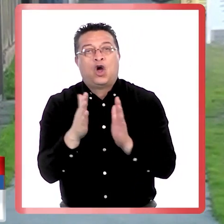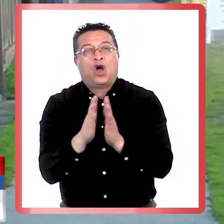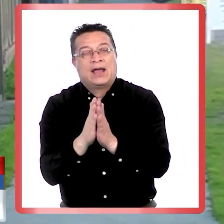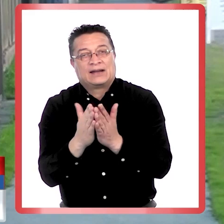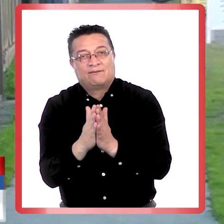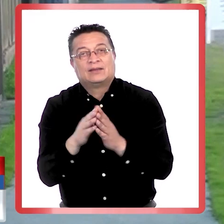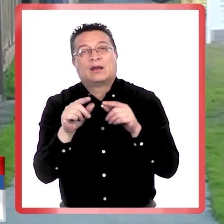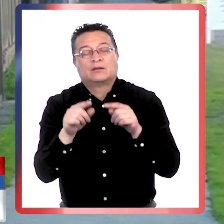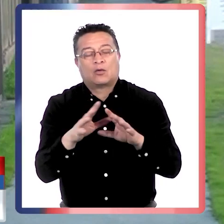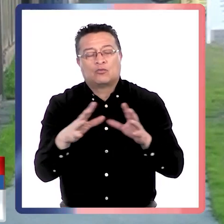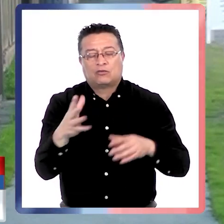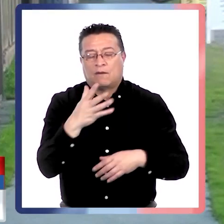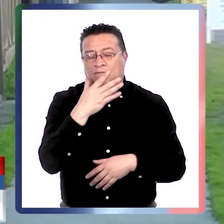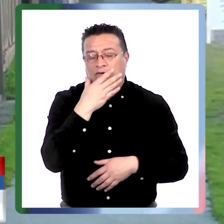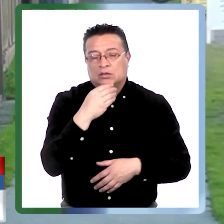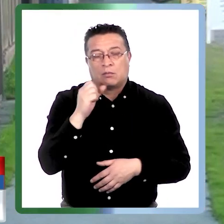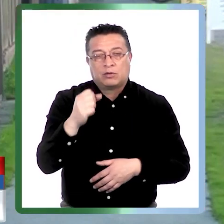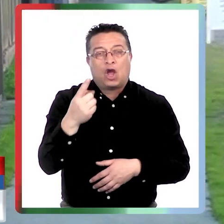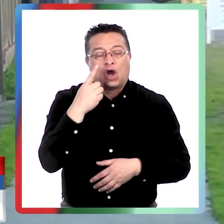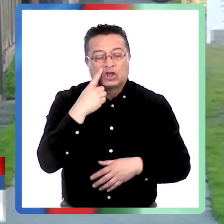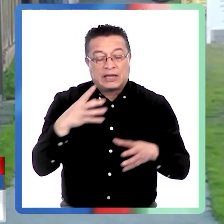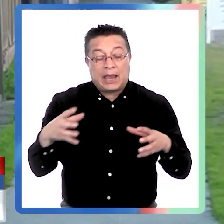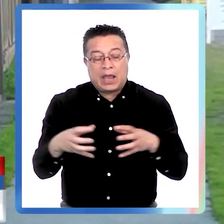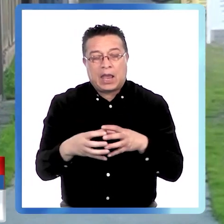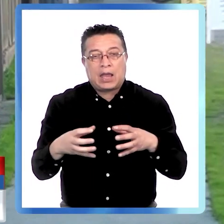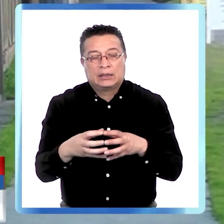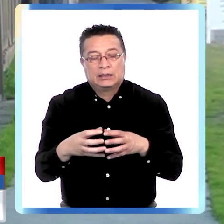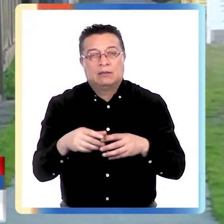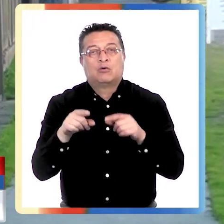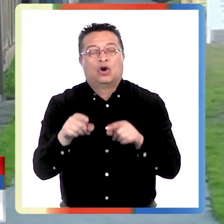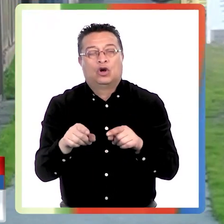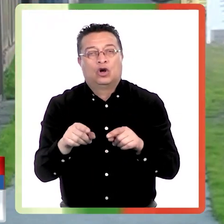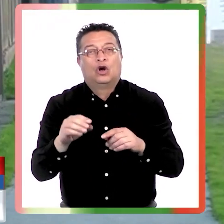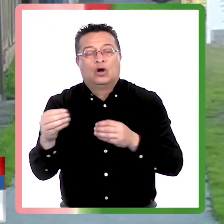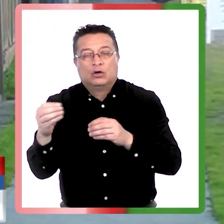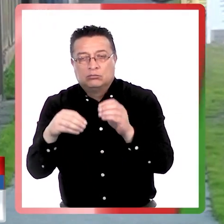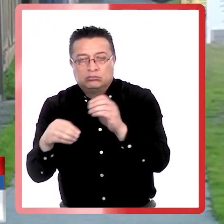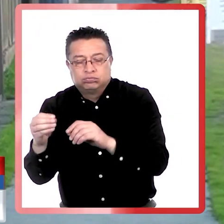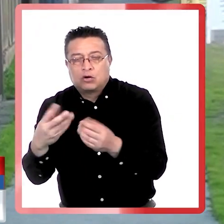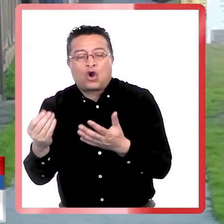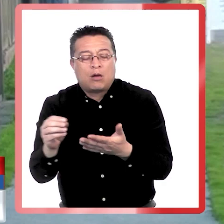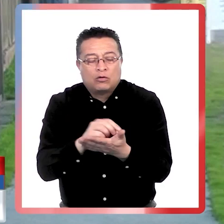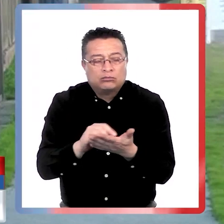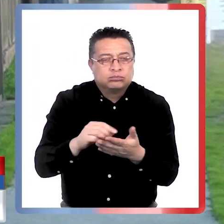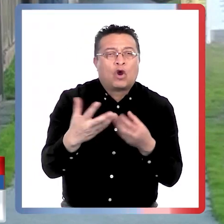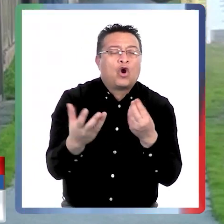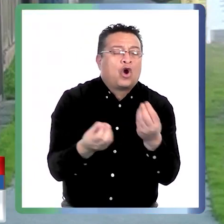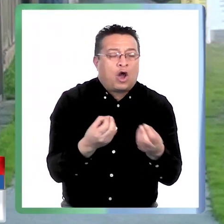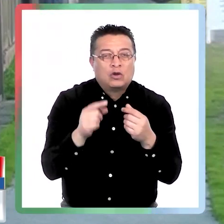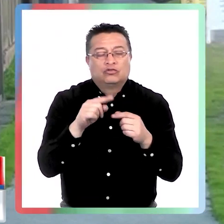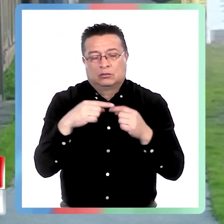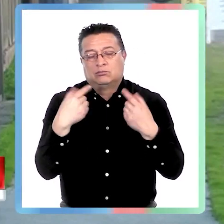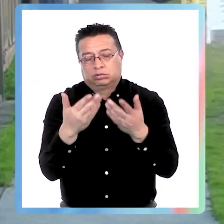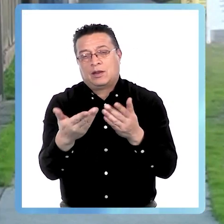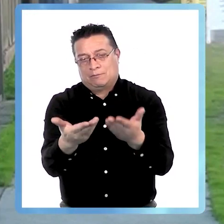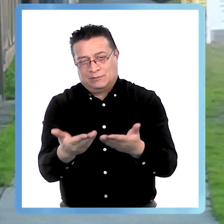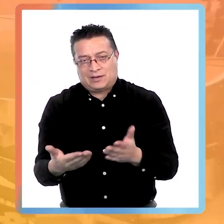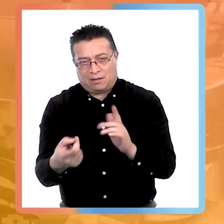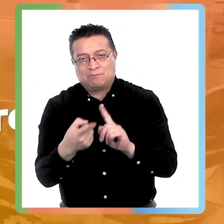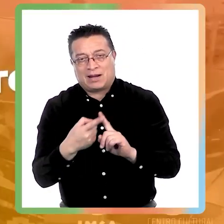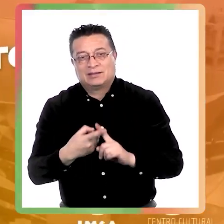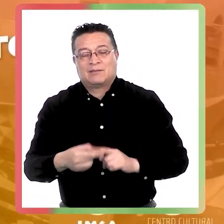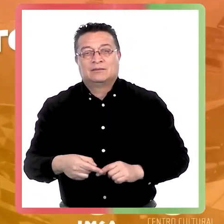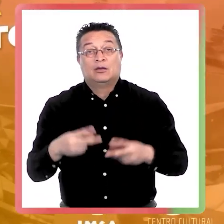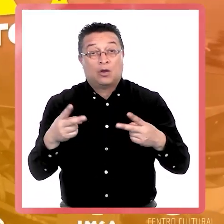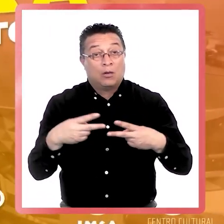así es que va a ser una instancia bien bonita para poder conocer a su equipo editorial, enterarse de cómo funciona, qué hacen, así es que les invitamos también a